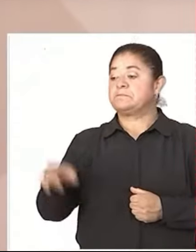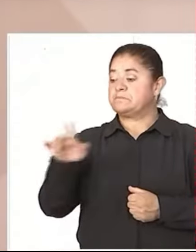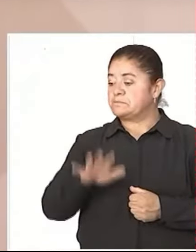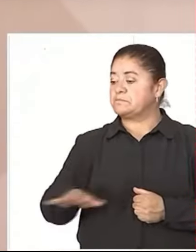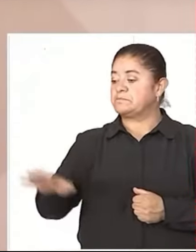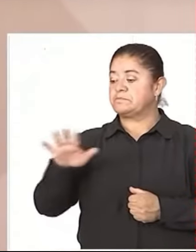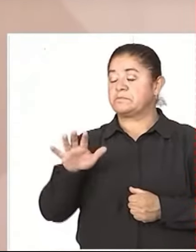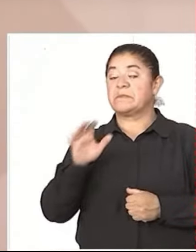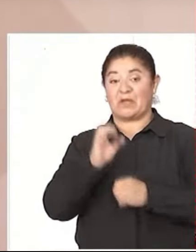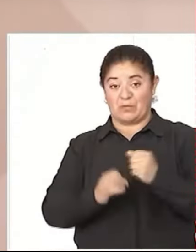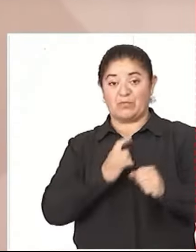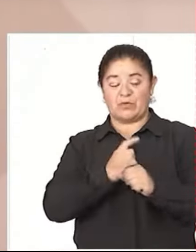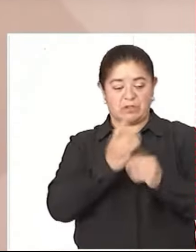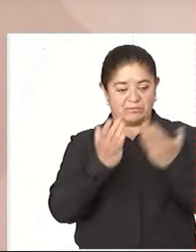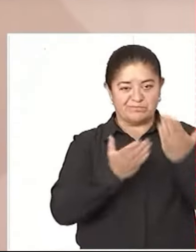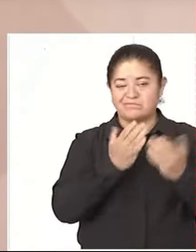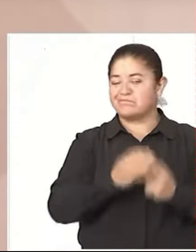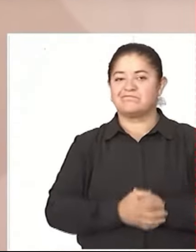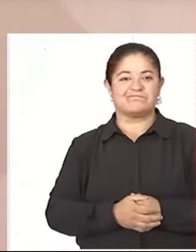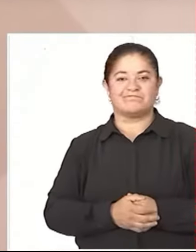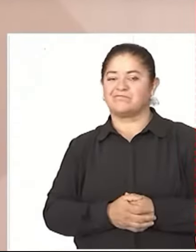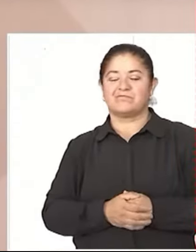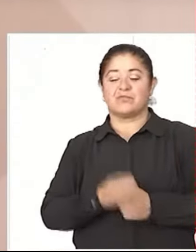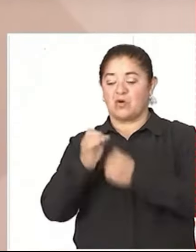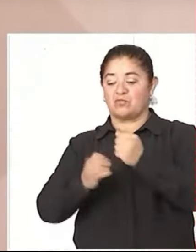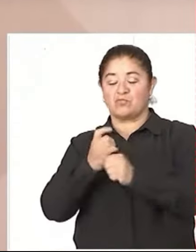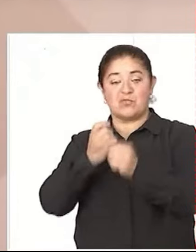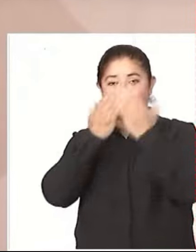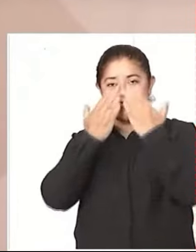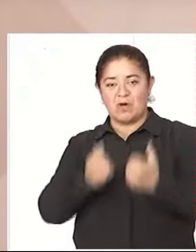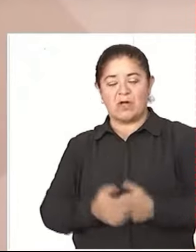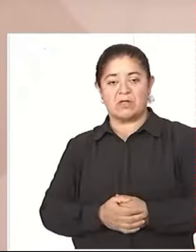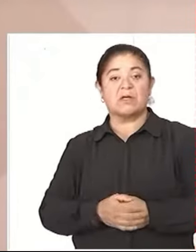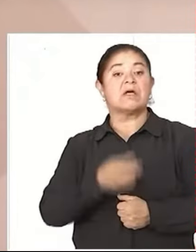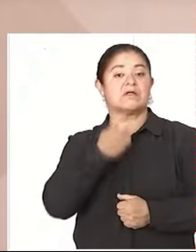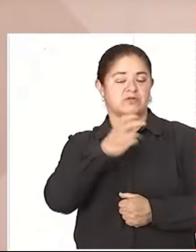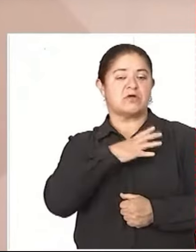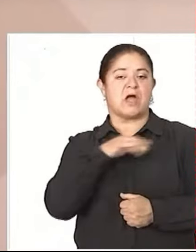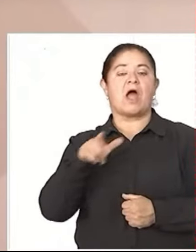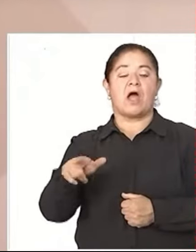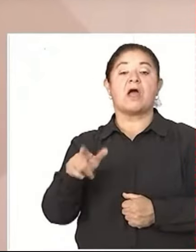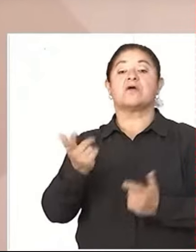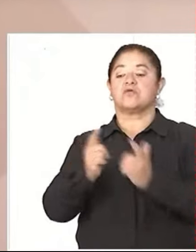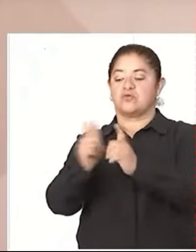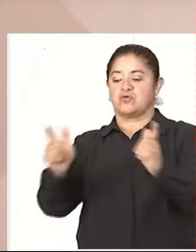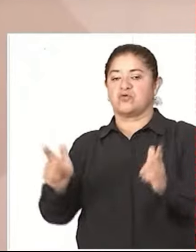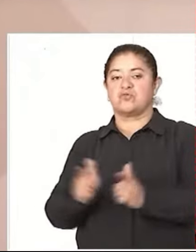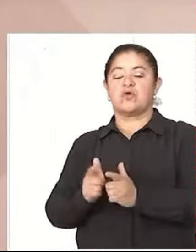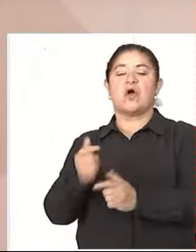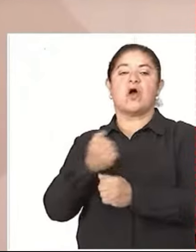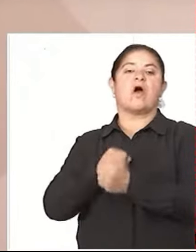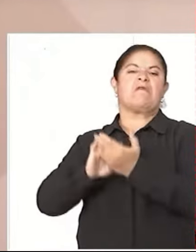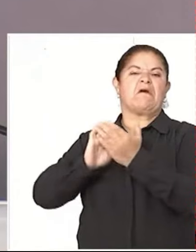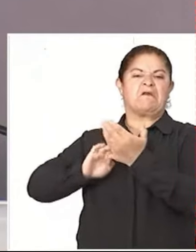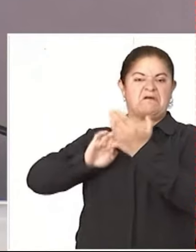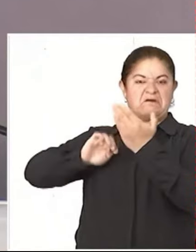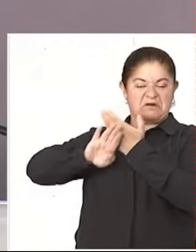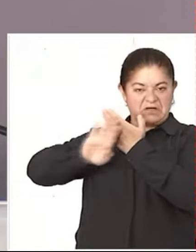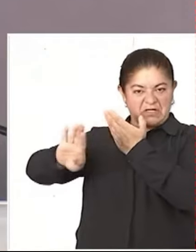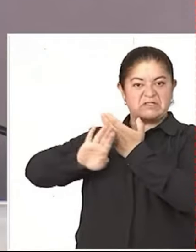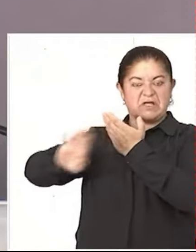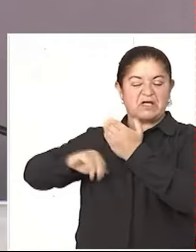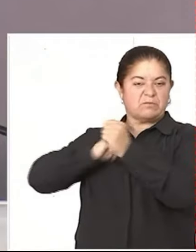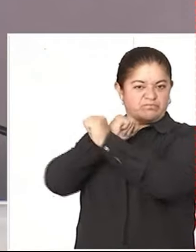devolver el dinero del pueblo a la gente que realmente lo necesita a la gente que realmente